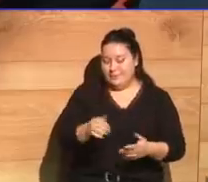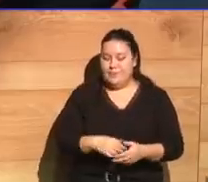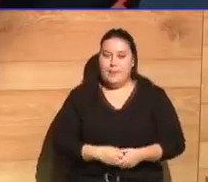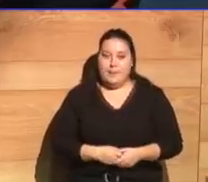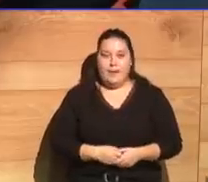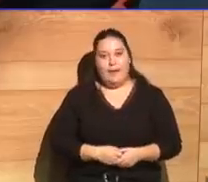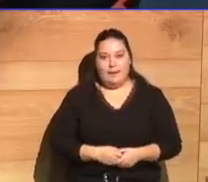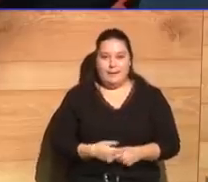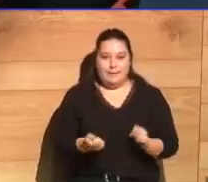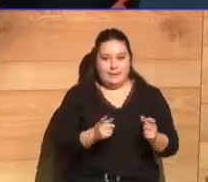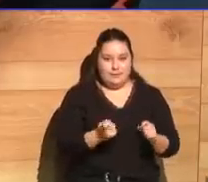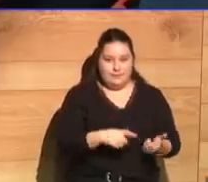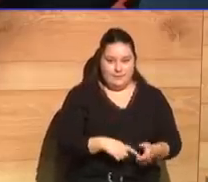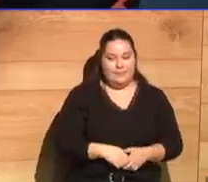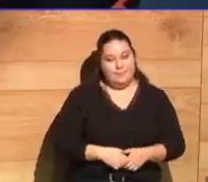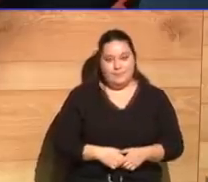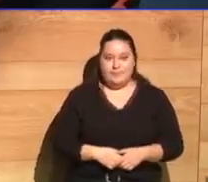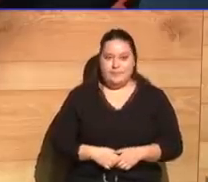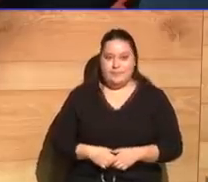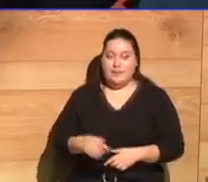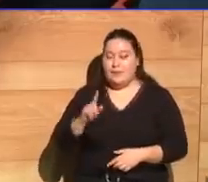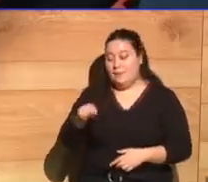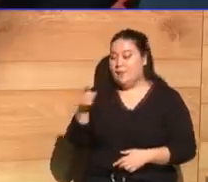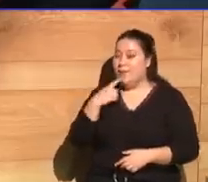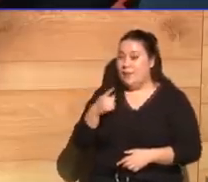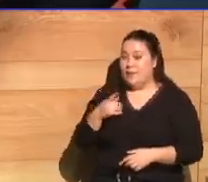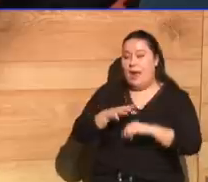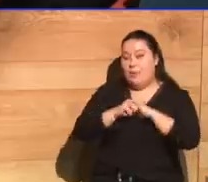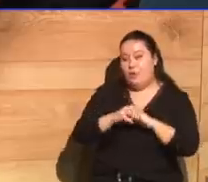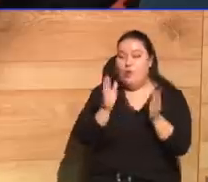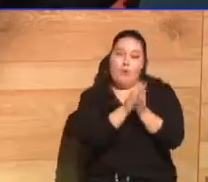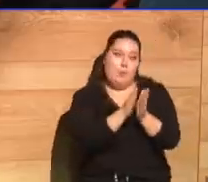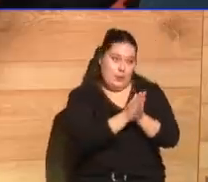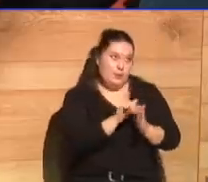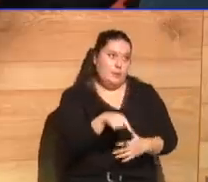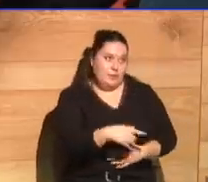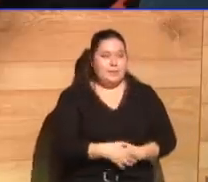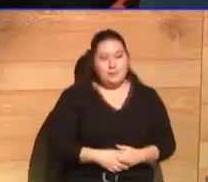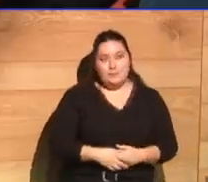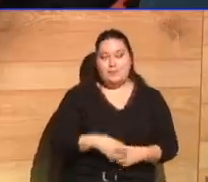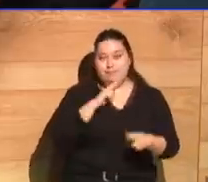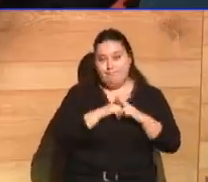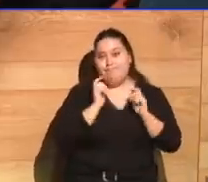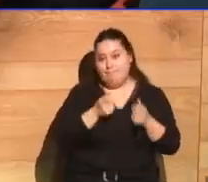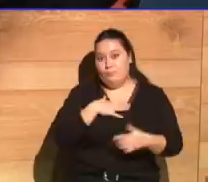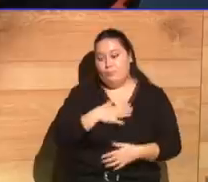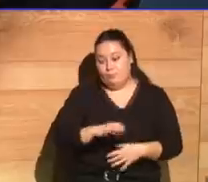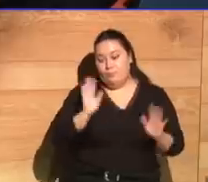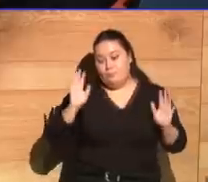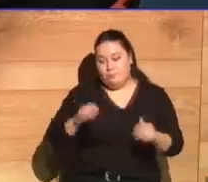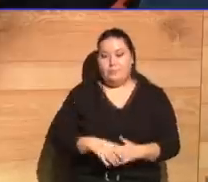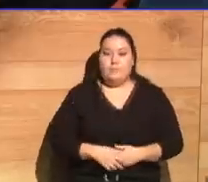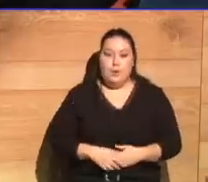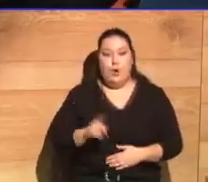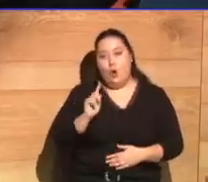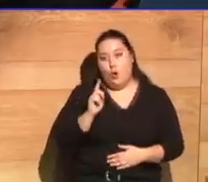Ay, la sinonimia. Javi les puede llamar mis colegas. Compañeros. Que miran el duro. Que miran el dinerito.